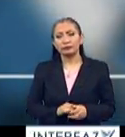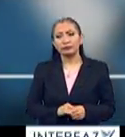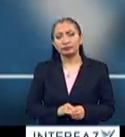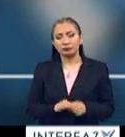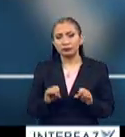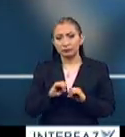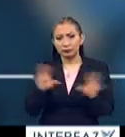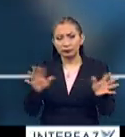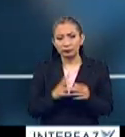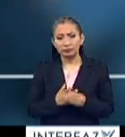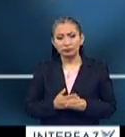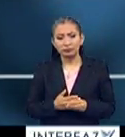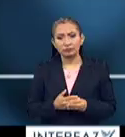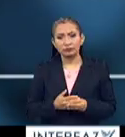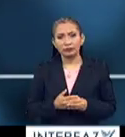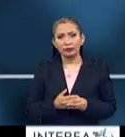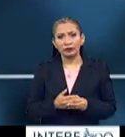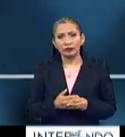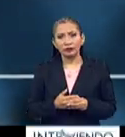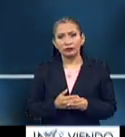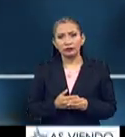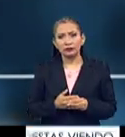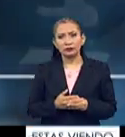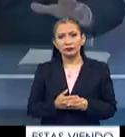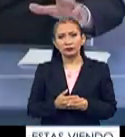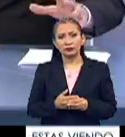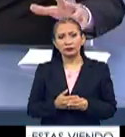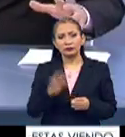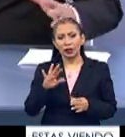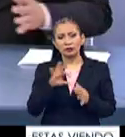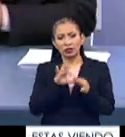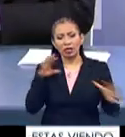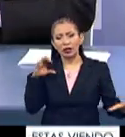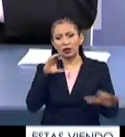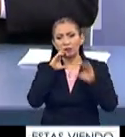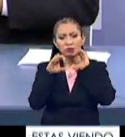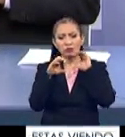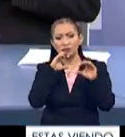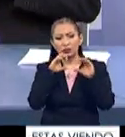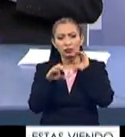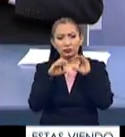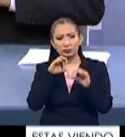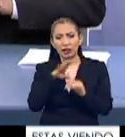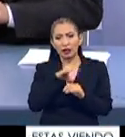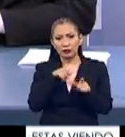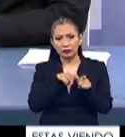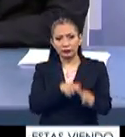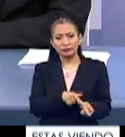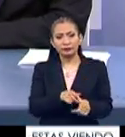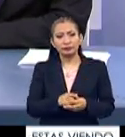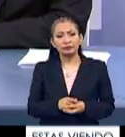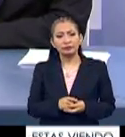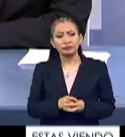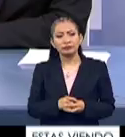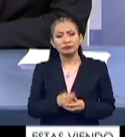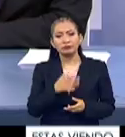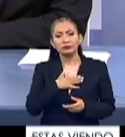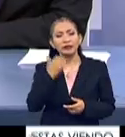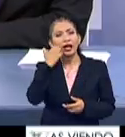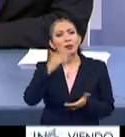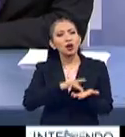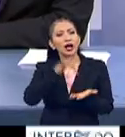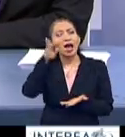cotidiana. Francés. Claro. Bueno, pues al parecer se cortó la comunicación. Ah, ahí sigues. Ah, bueno, pues te